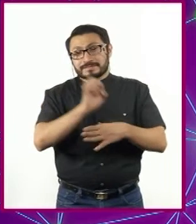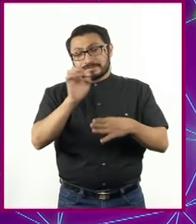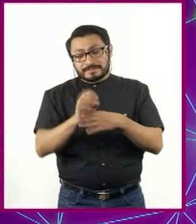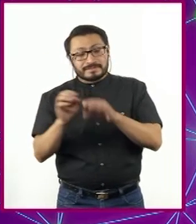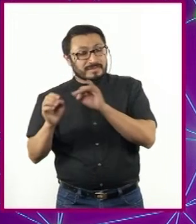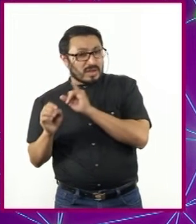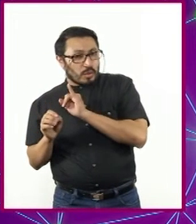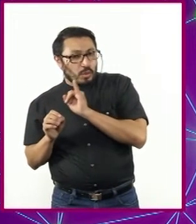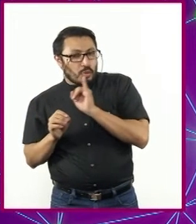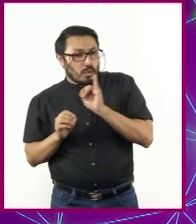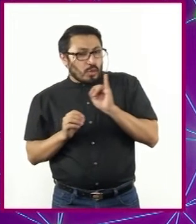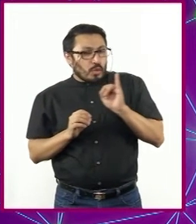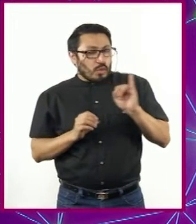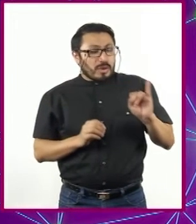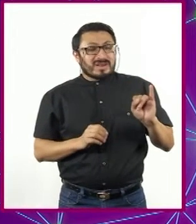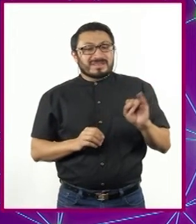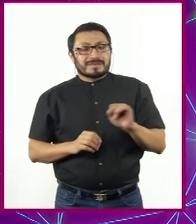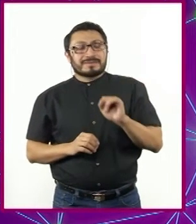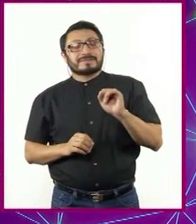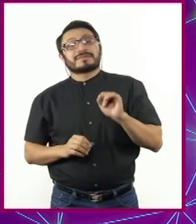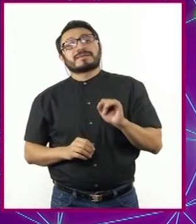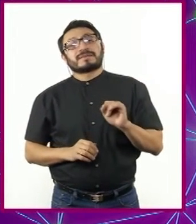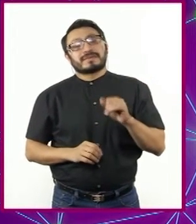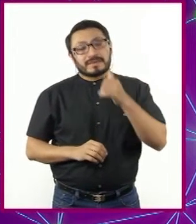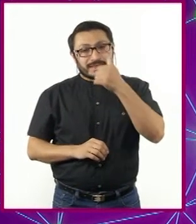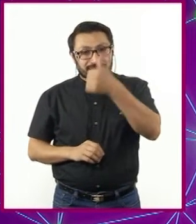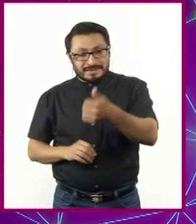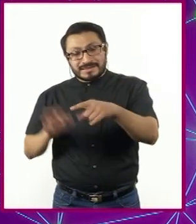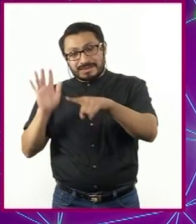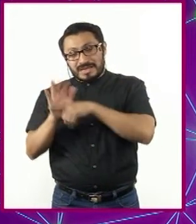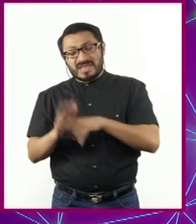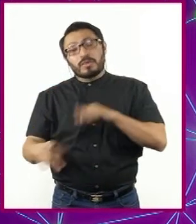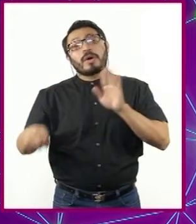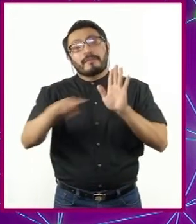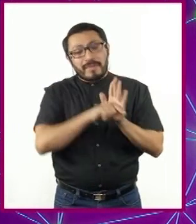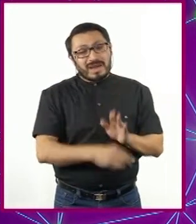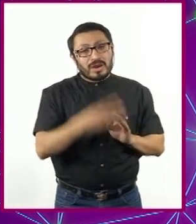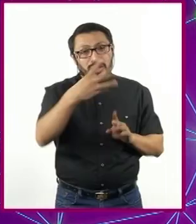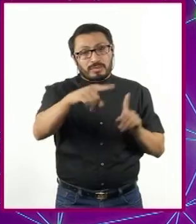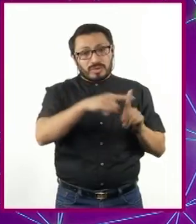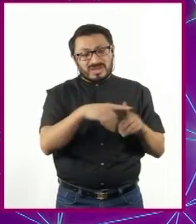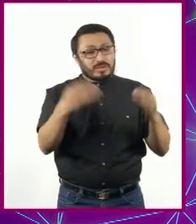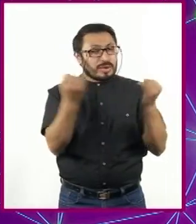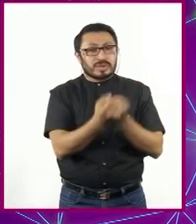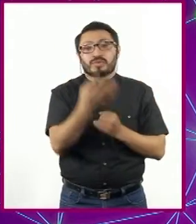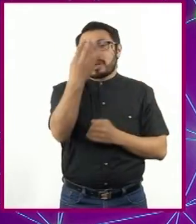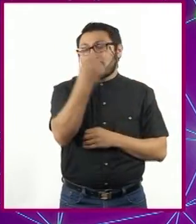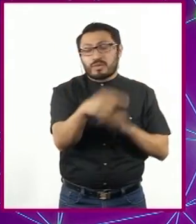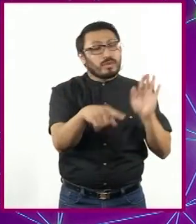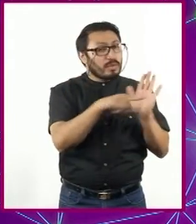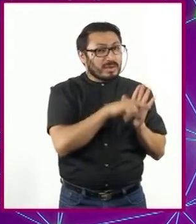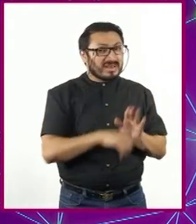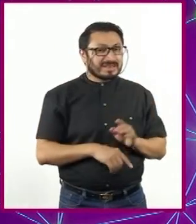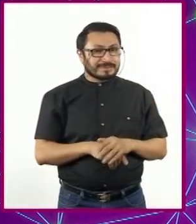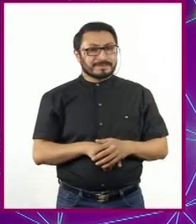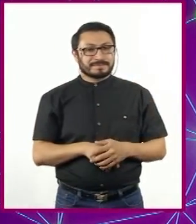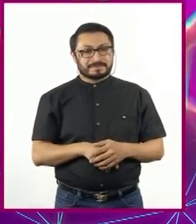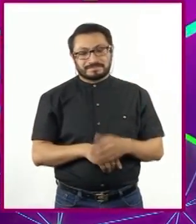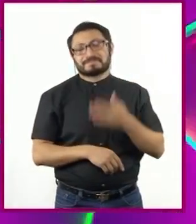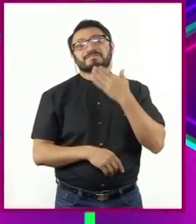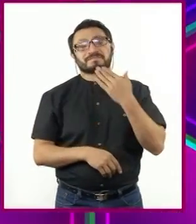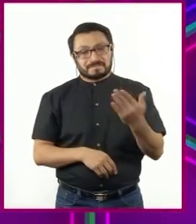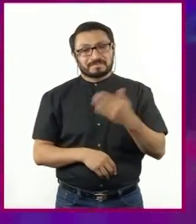a la izquierda. 6 negativo menos 3 positivo es igual a 9 negativo. Muy bien,